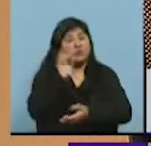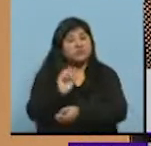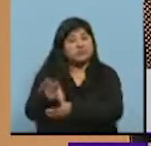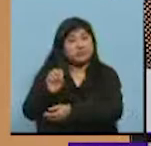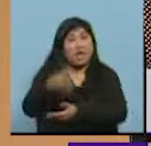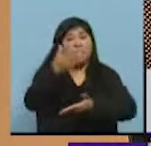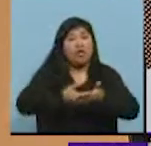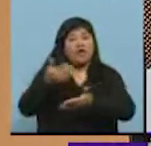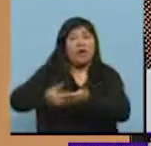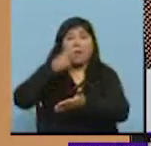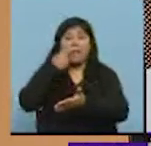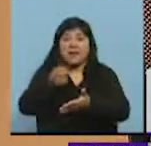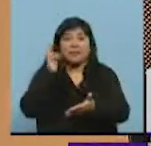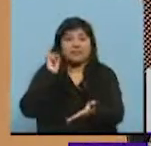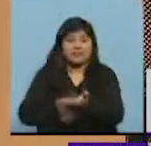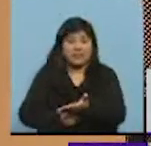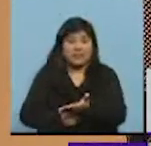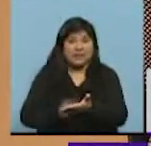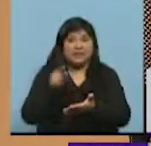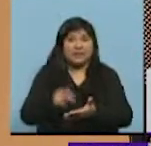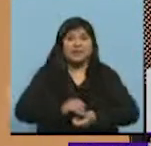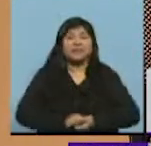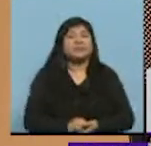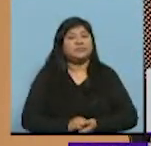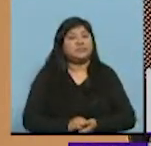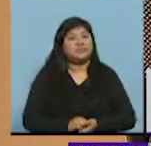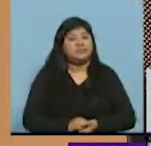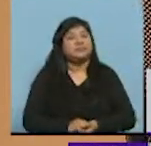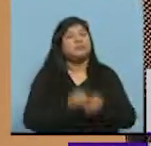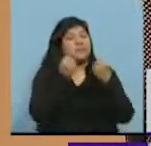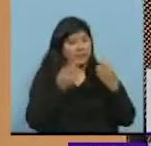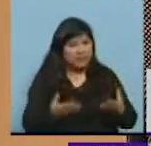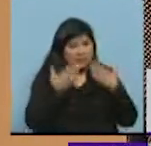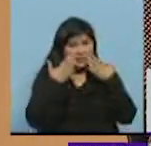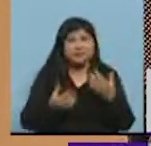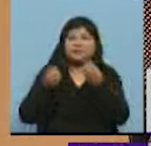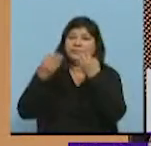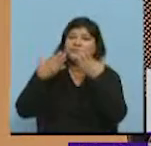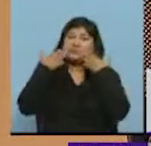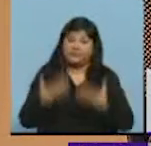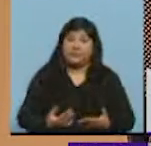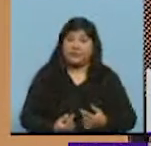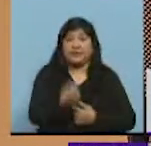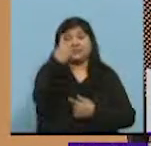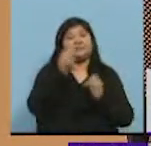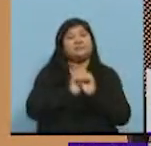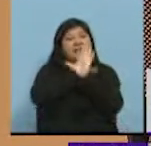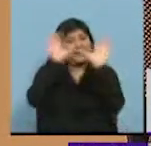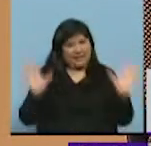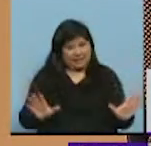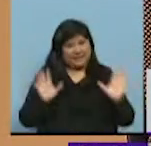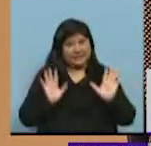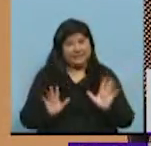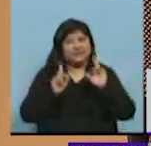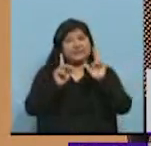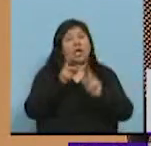tardes muy buenas tardes y a todos los que están viendo en este momento el noticiero bueno hay que aclarar no a ver lo que